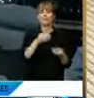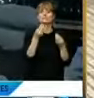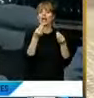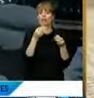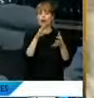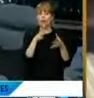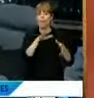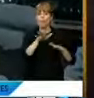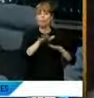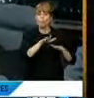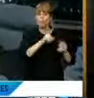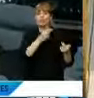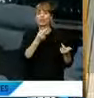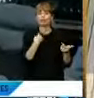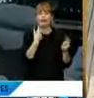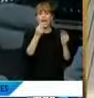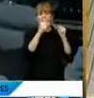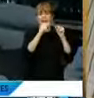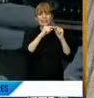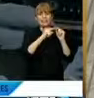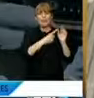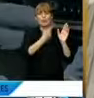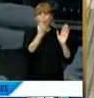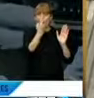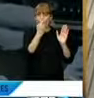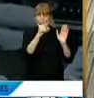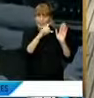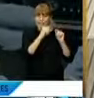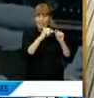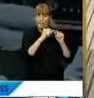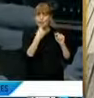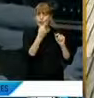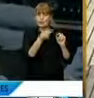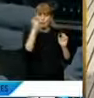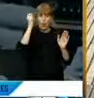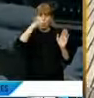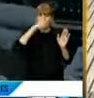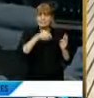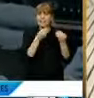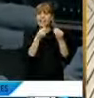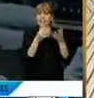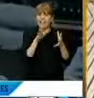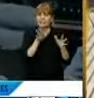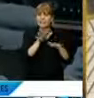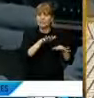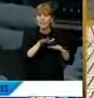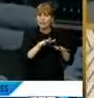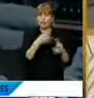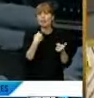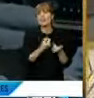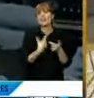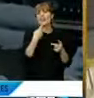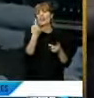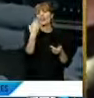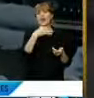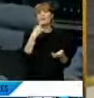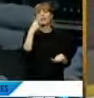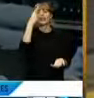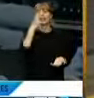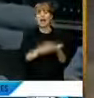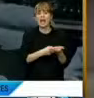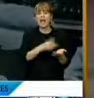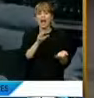Sabiendo muy bien que no va a haber mayor acción teniendo en cuenta que bueno prácticamente está definido lo que sucederá en el congreso artículo por artículo